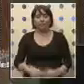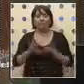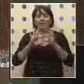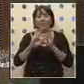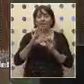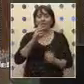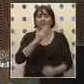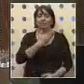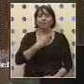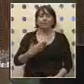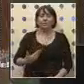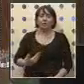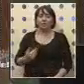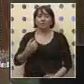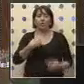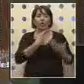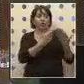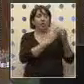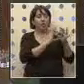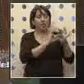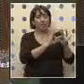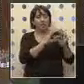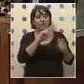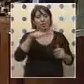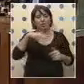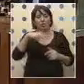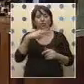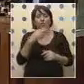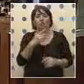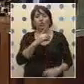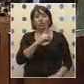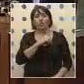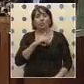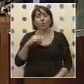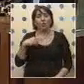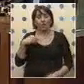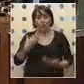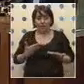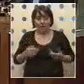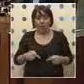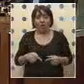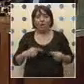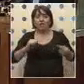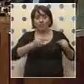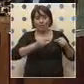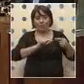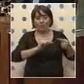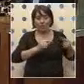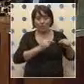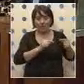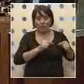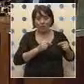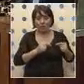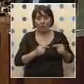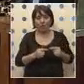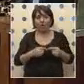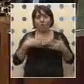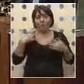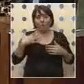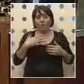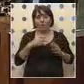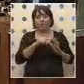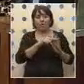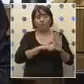Gracias, señor Presidente. Agradezco a los 18 Diputados que todavía seguimos acá y que estamos discutiendo este importante